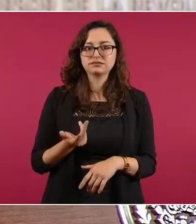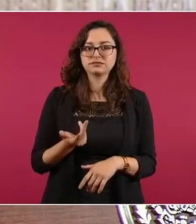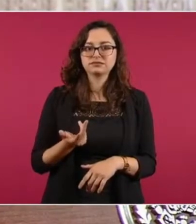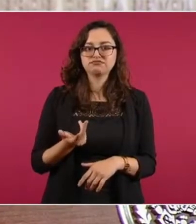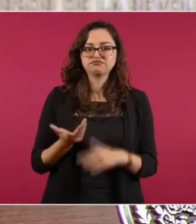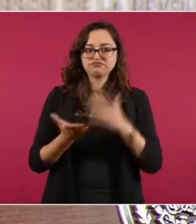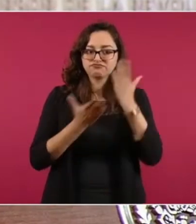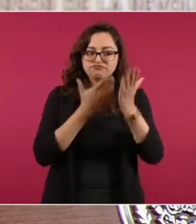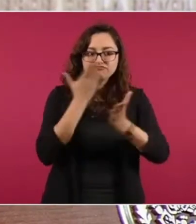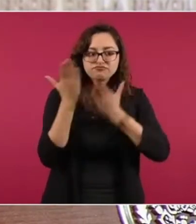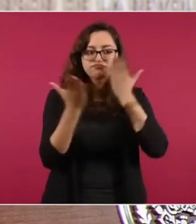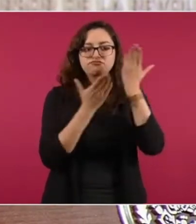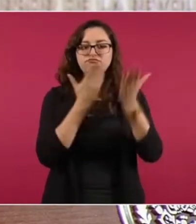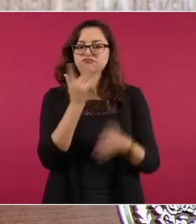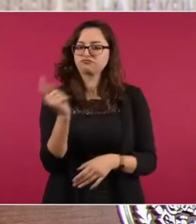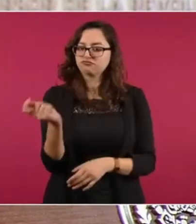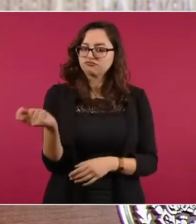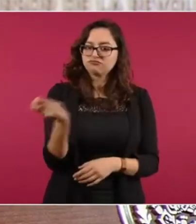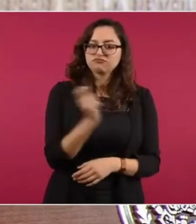estudio,